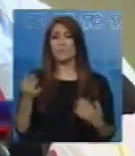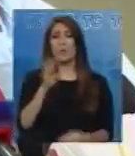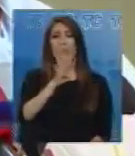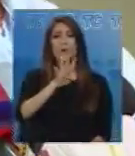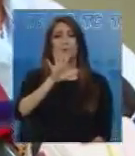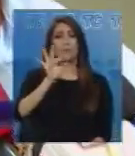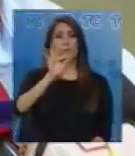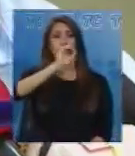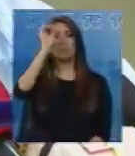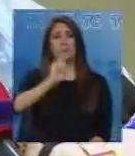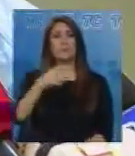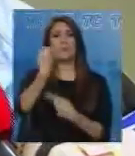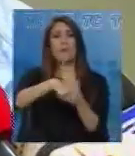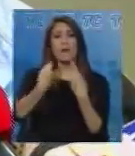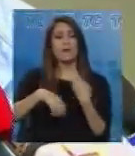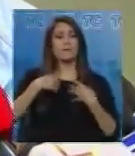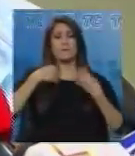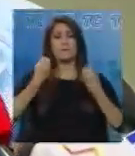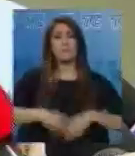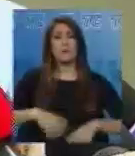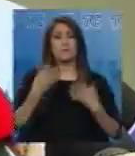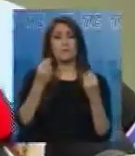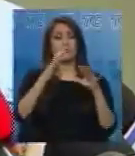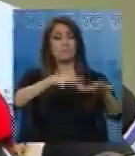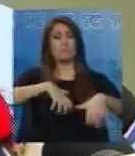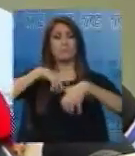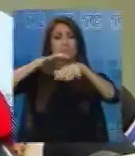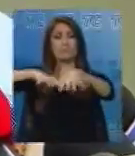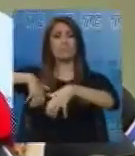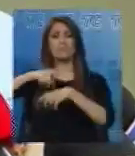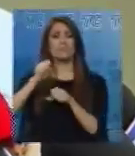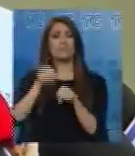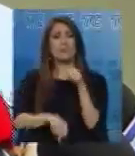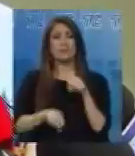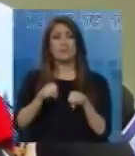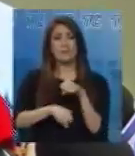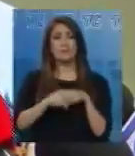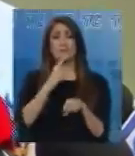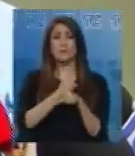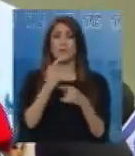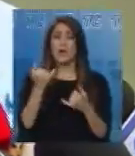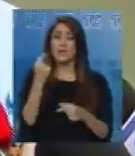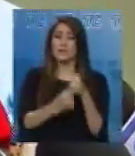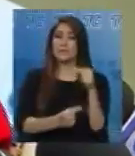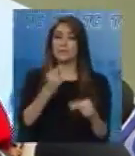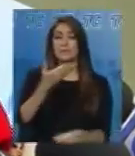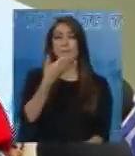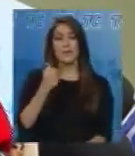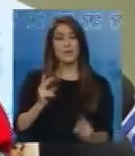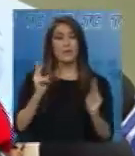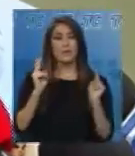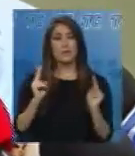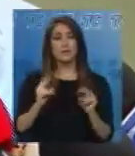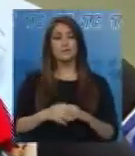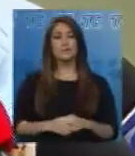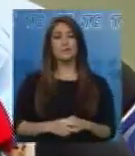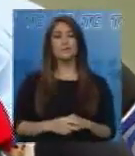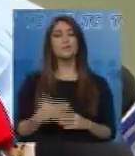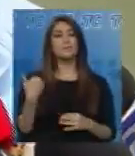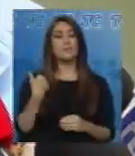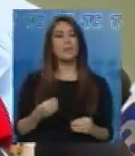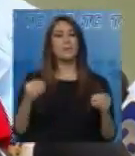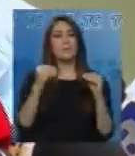41% de las hectáreas, pero creo que ahora estamos un poquito mejor soportados, hay